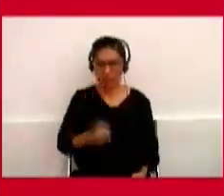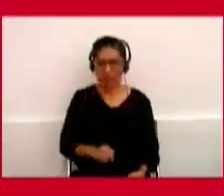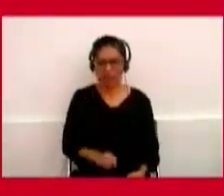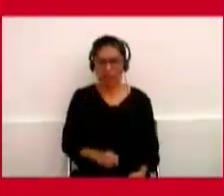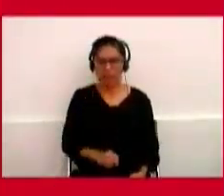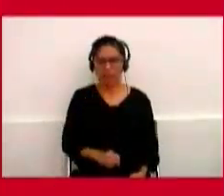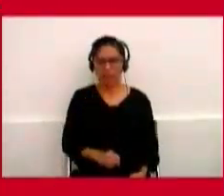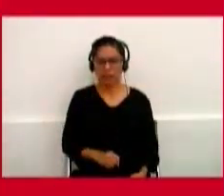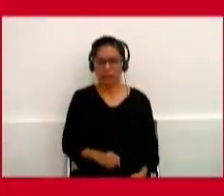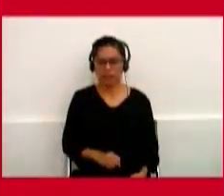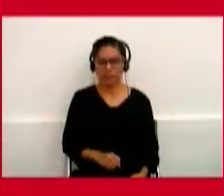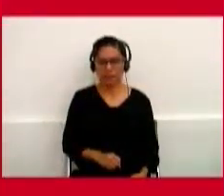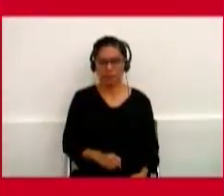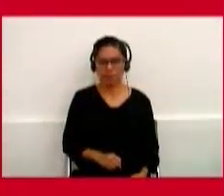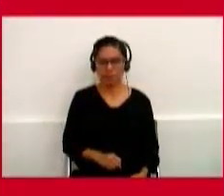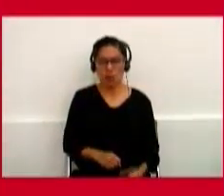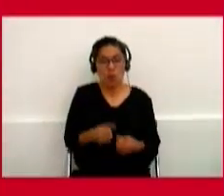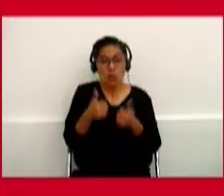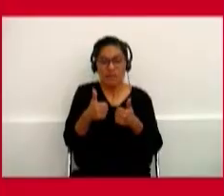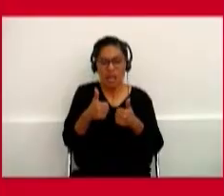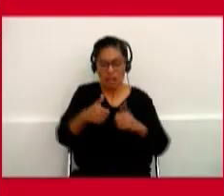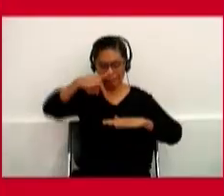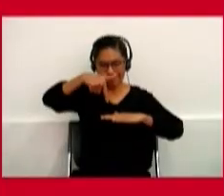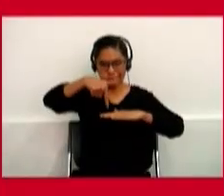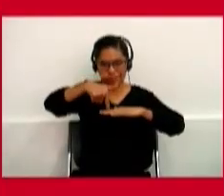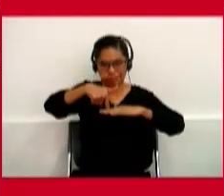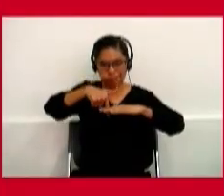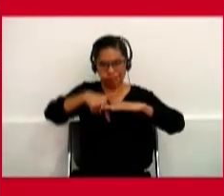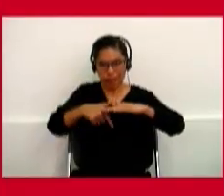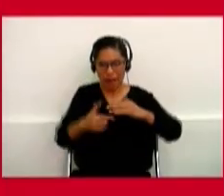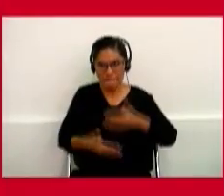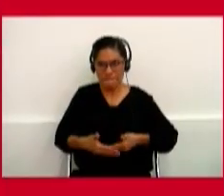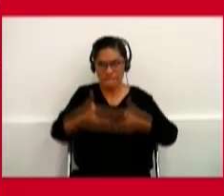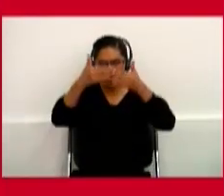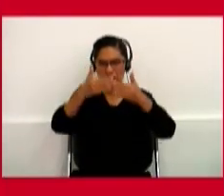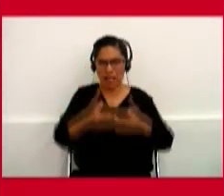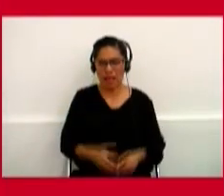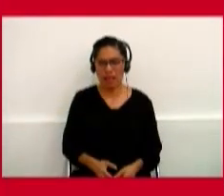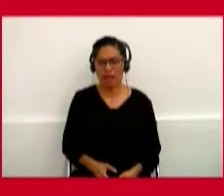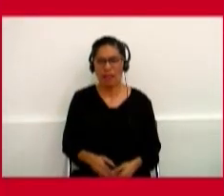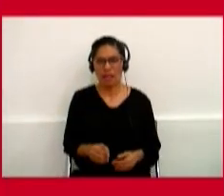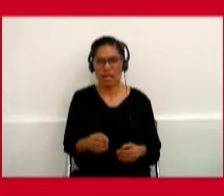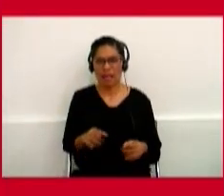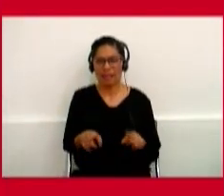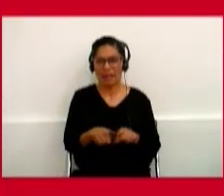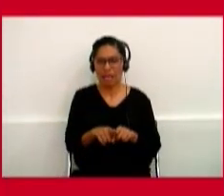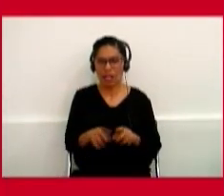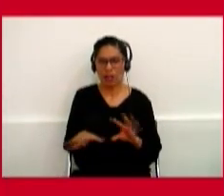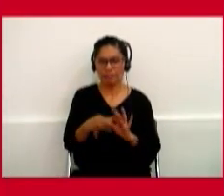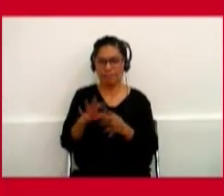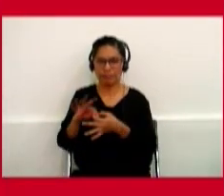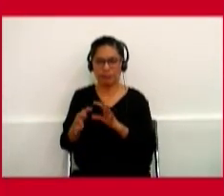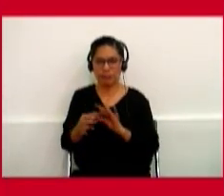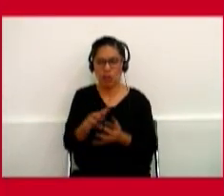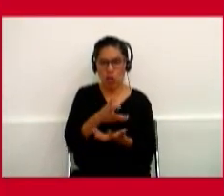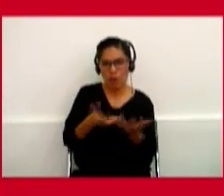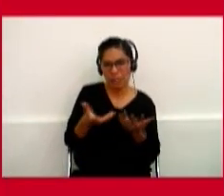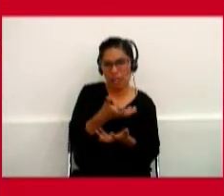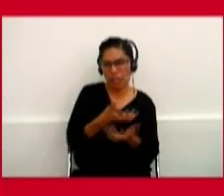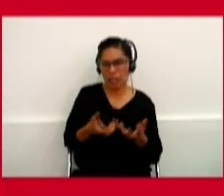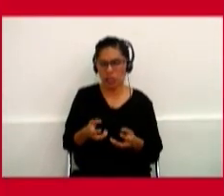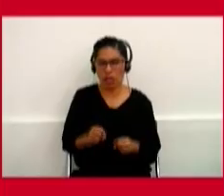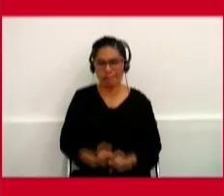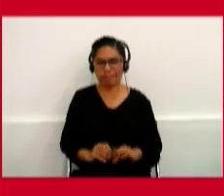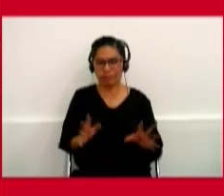avance por disparo mediante voladuras en frentes de 28 pies, con sincronización mixta, combinando detonadores electrónicos